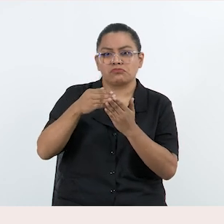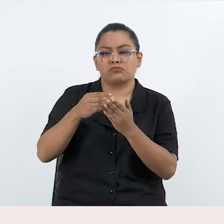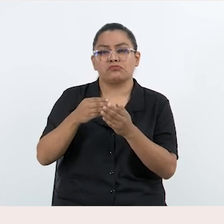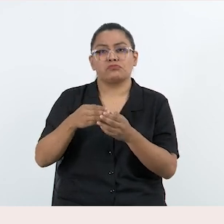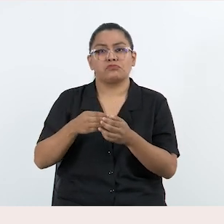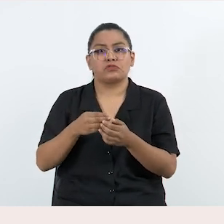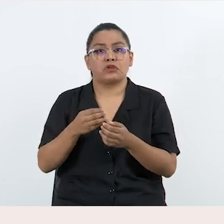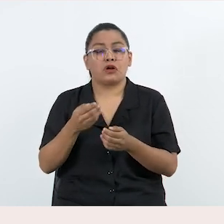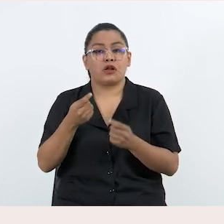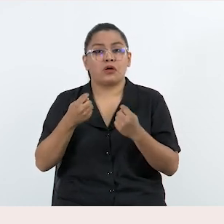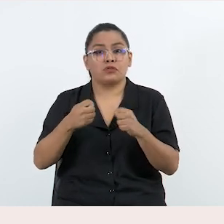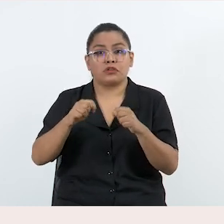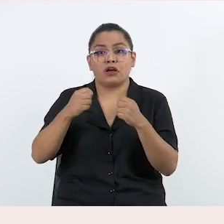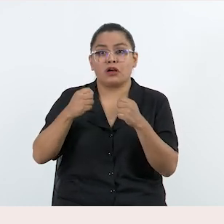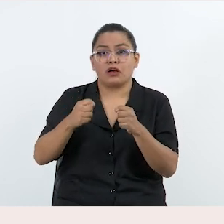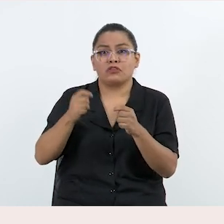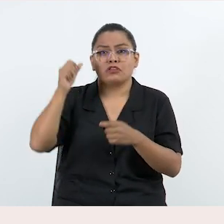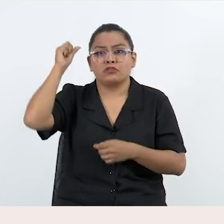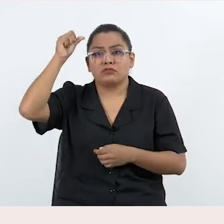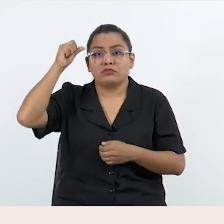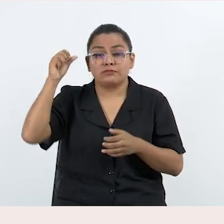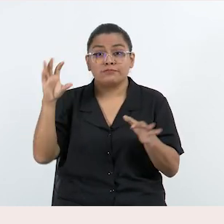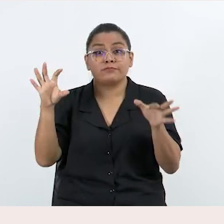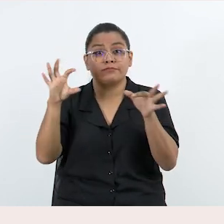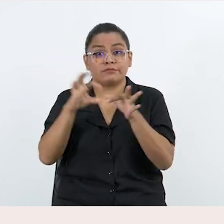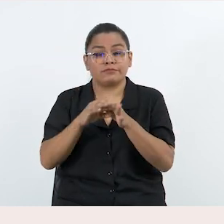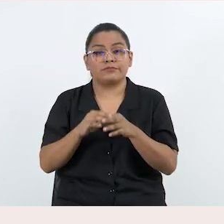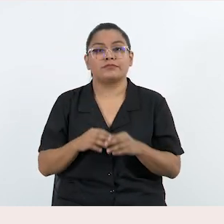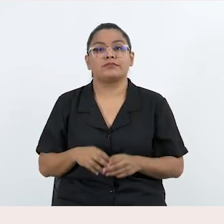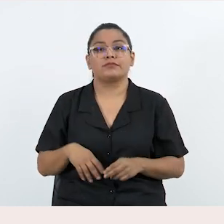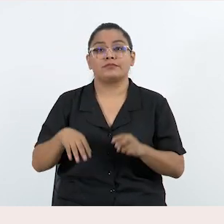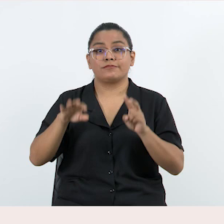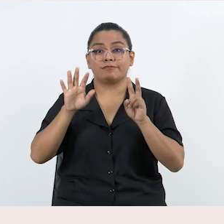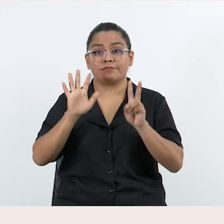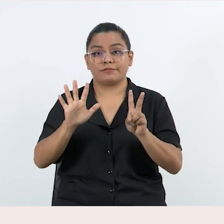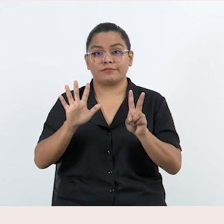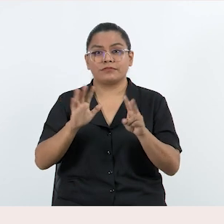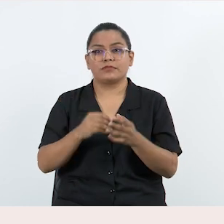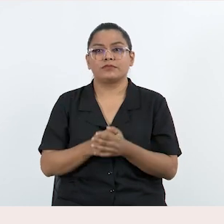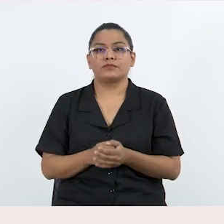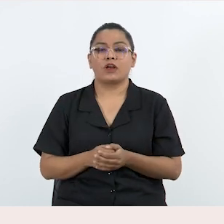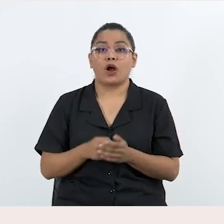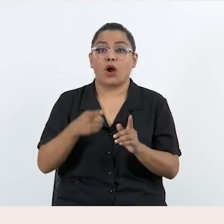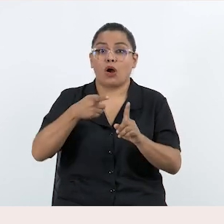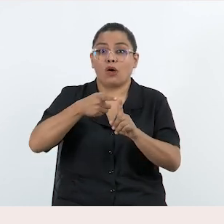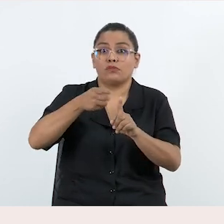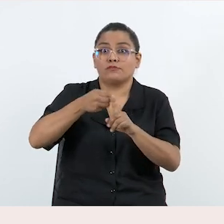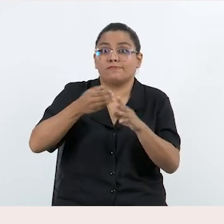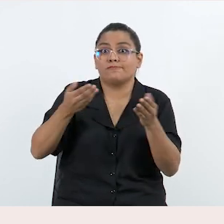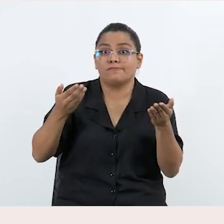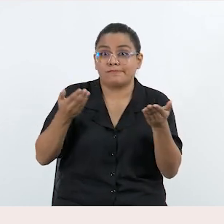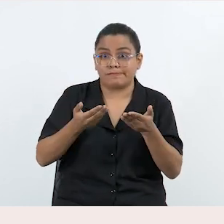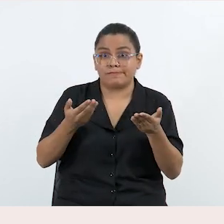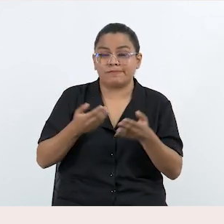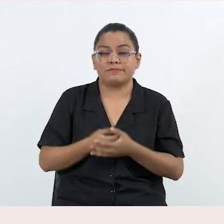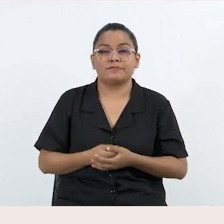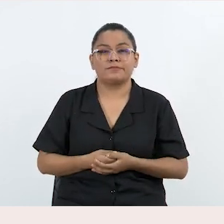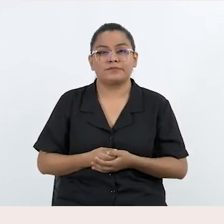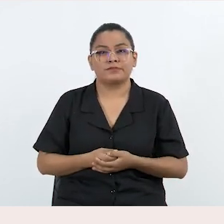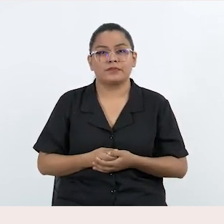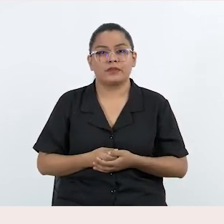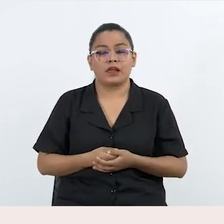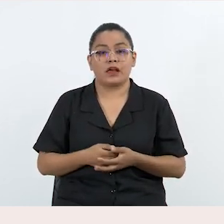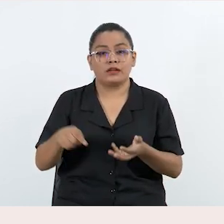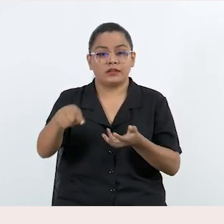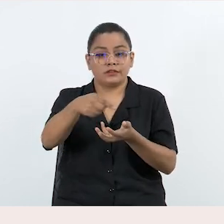problema mediante un análisis colaborativo. Paso 7. Formulación de los objetivos de